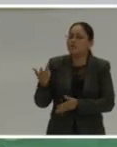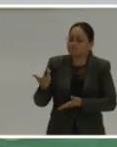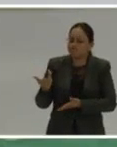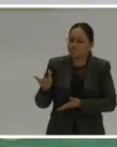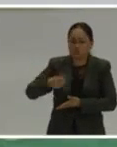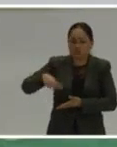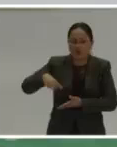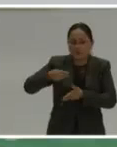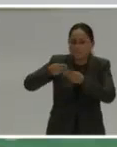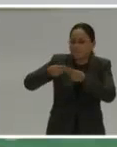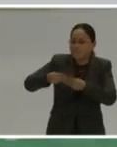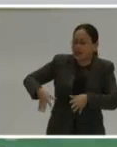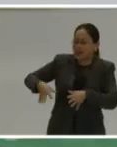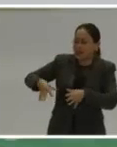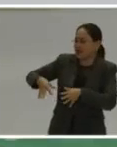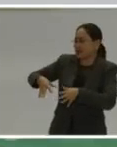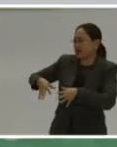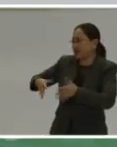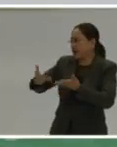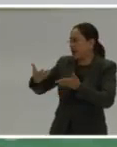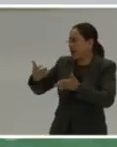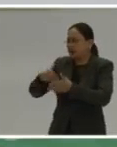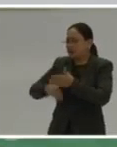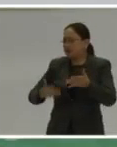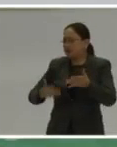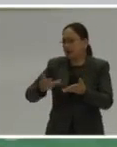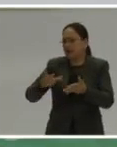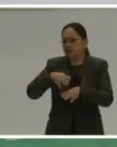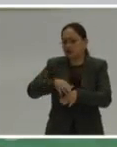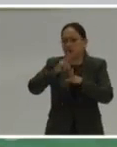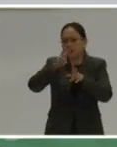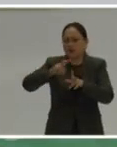perdido mucho de conocimientos y saberes indígenas.